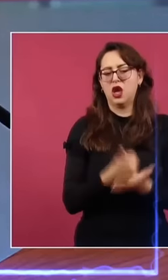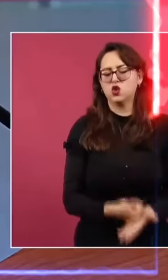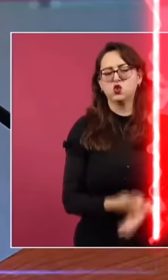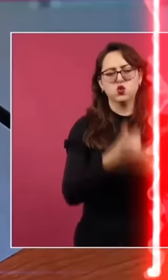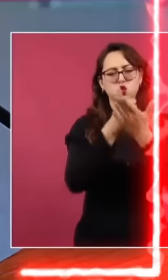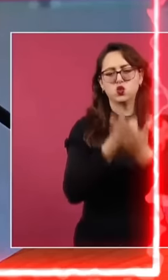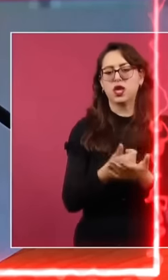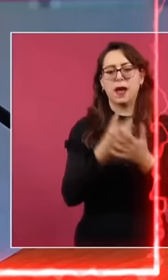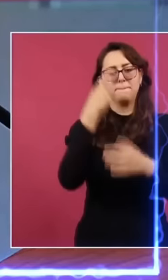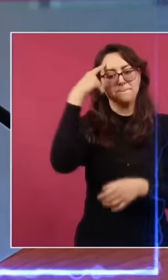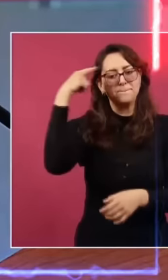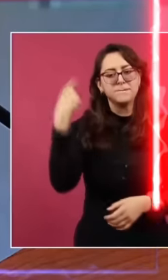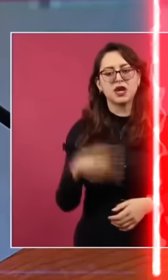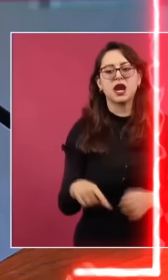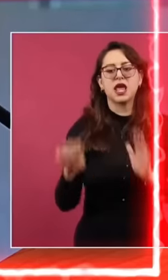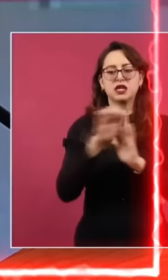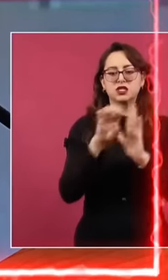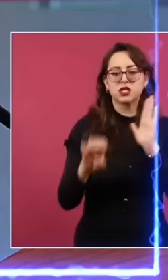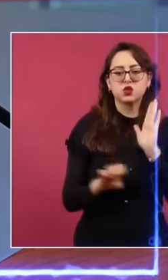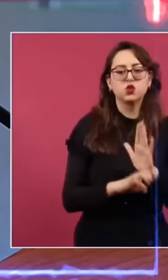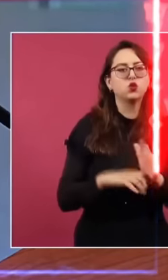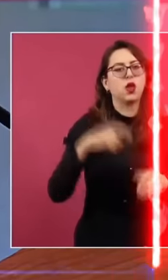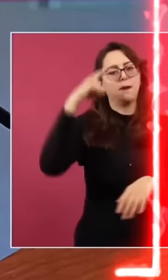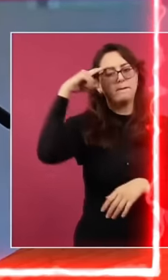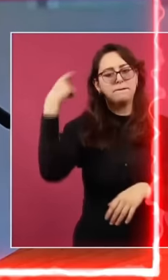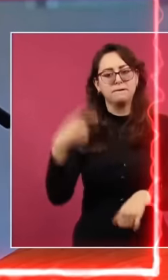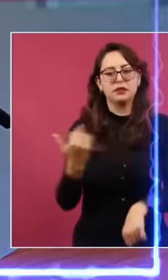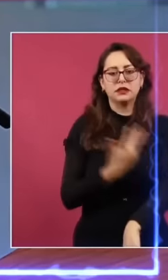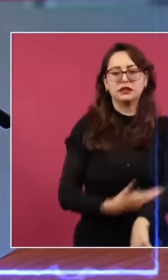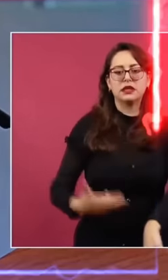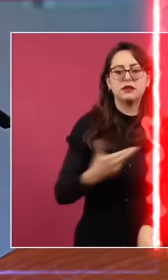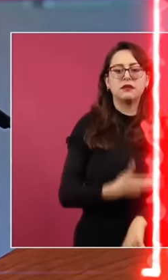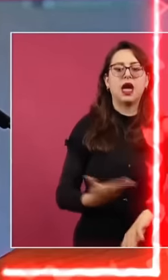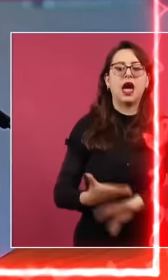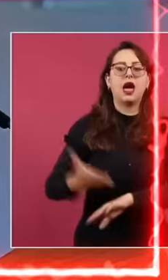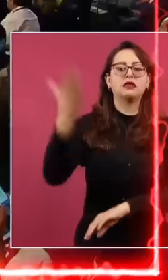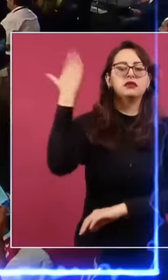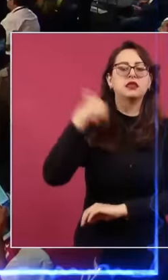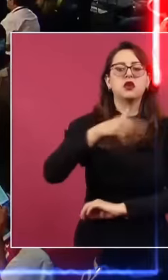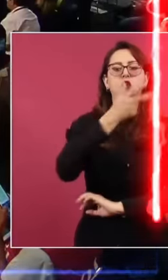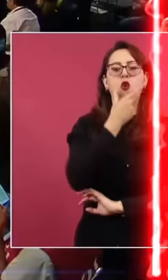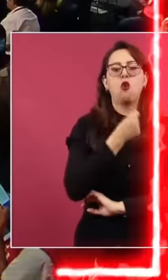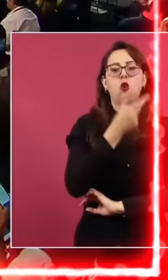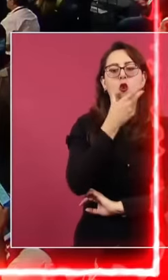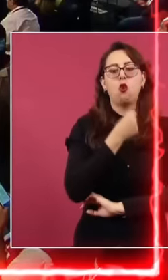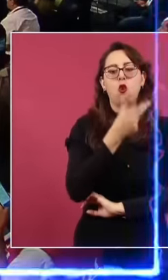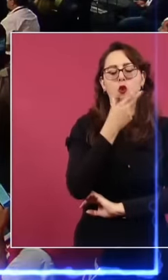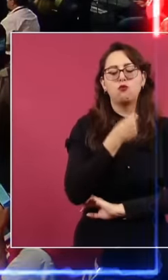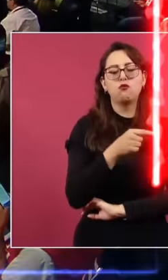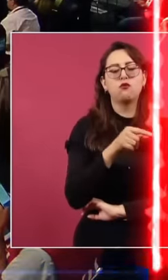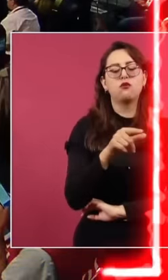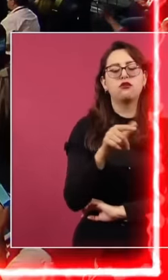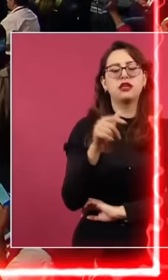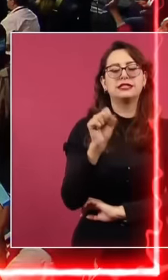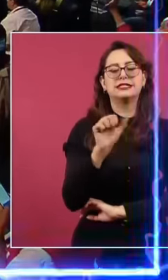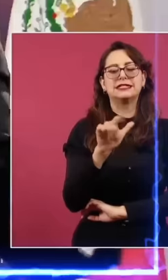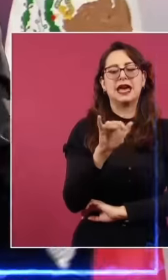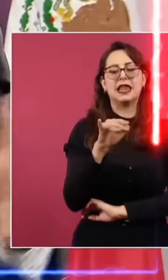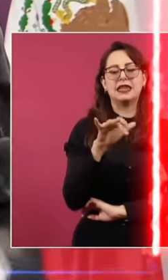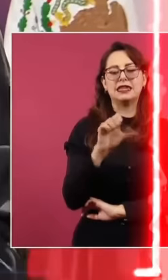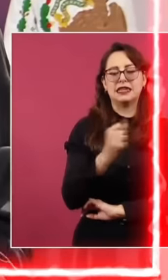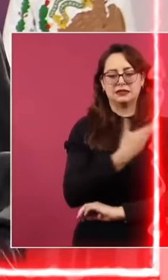uno que fue procurador en la época de Salinas Morales lechuga sí